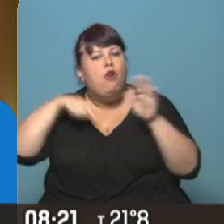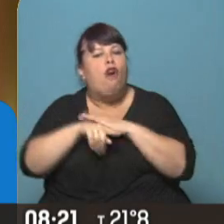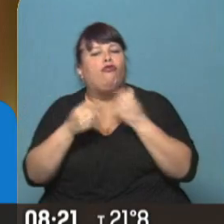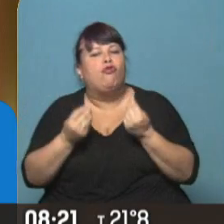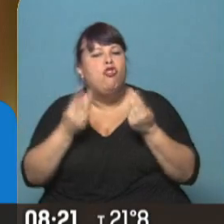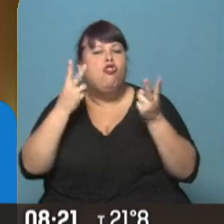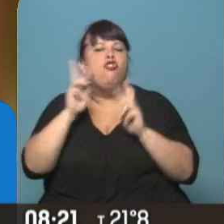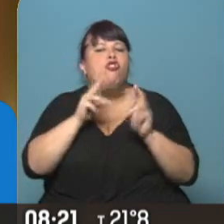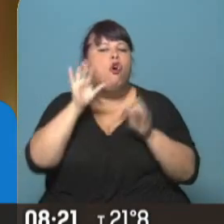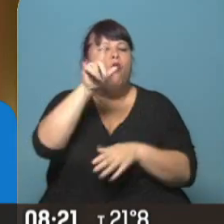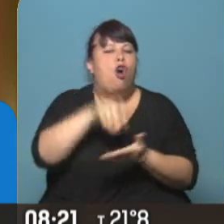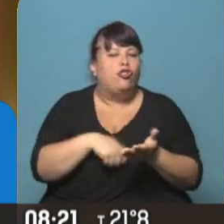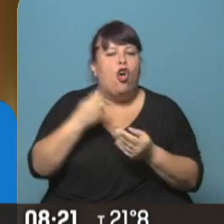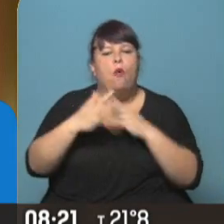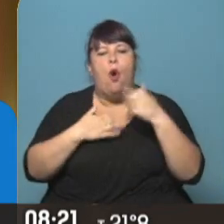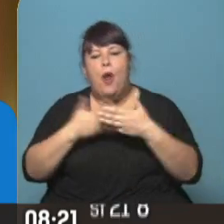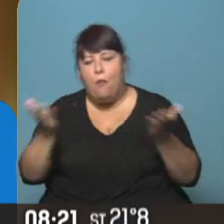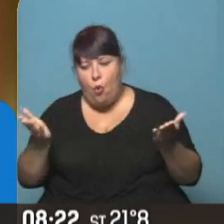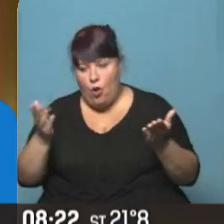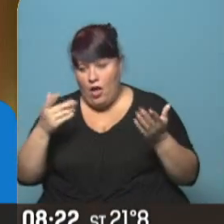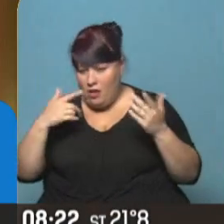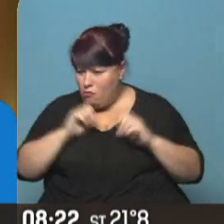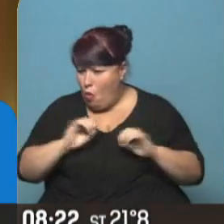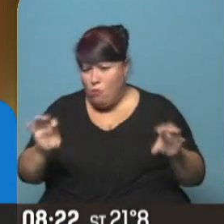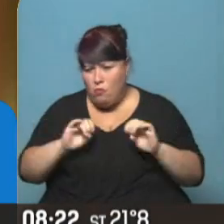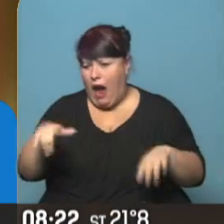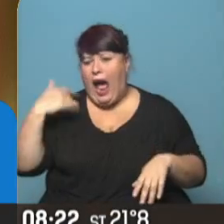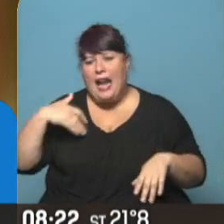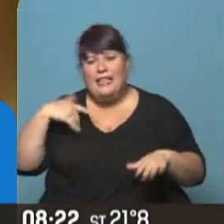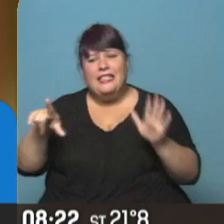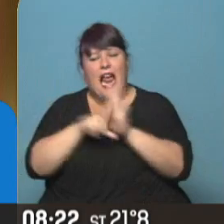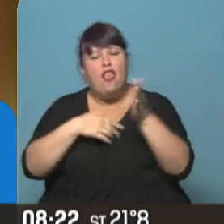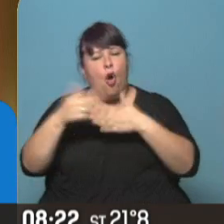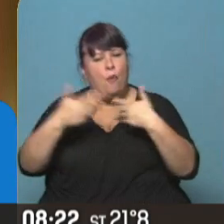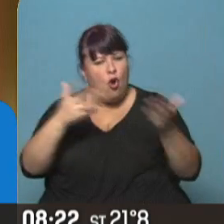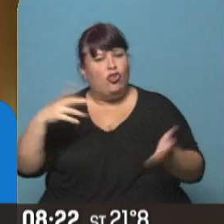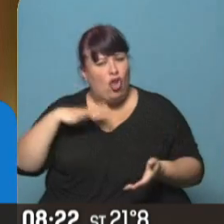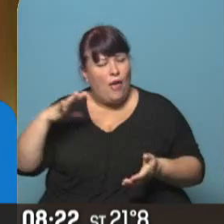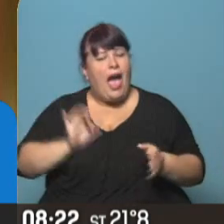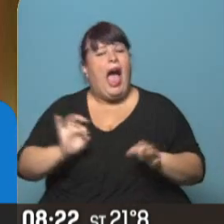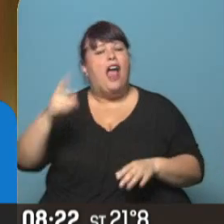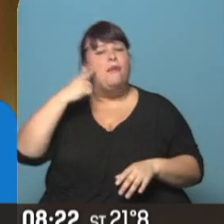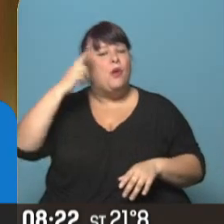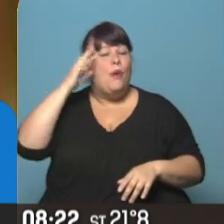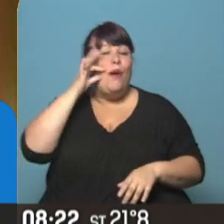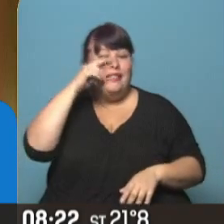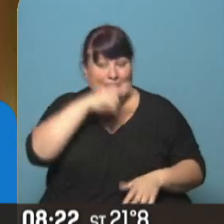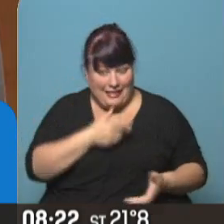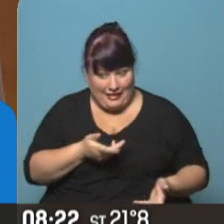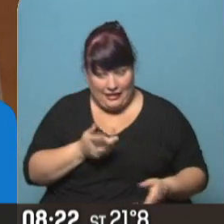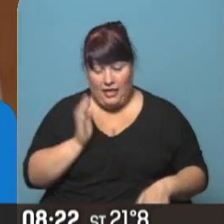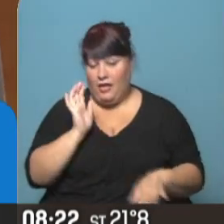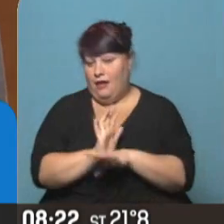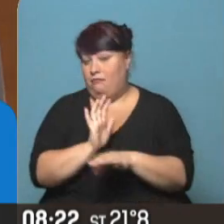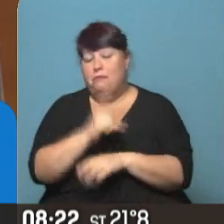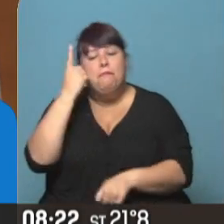como contratamos cómo hacemos obra pública y lo hacemos muy mal argentina tiene una ley de obra pública todavía del año 47 es decir que